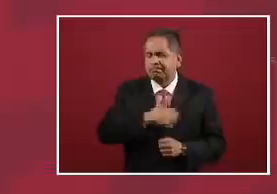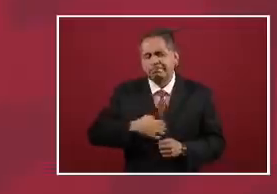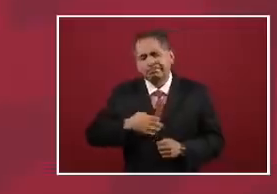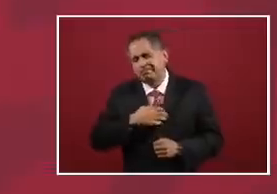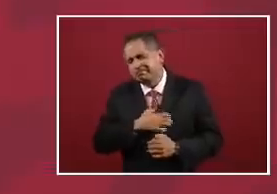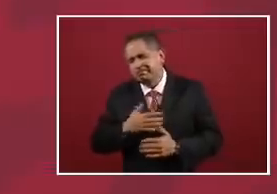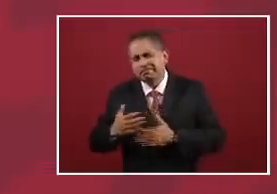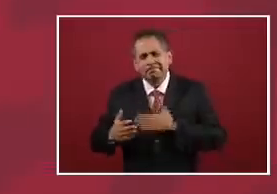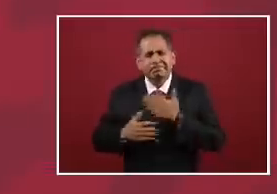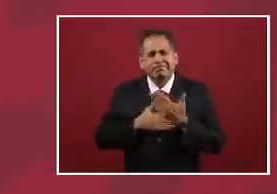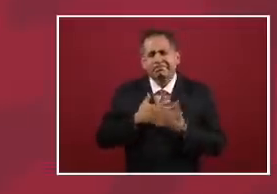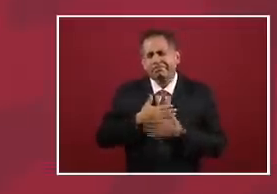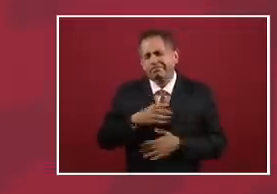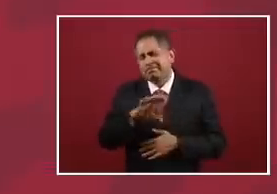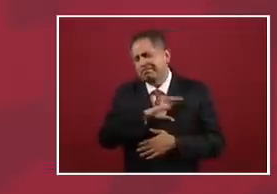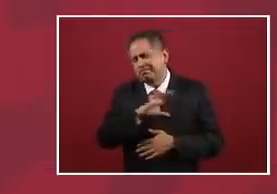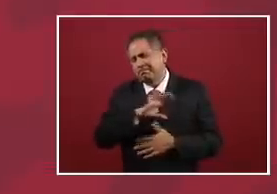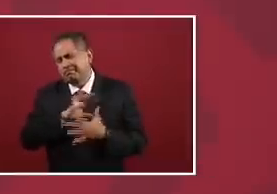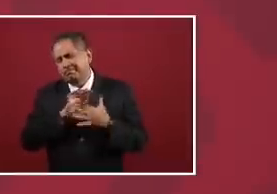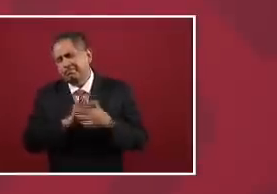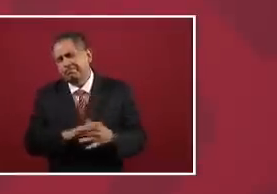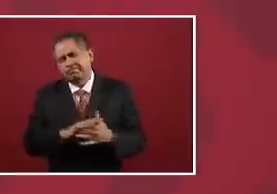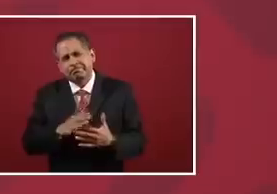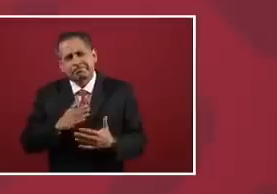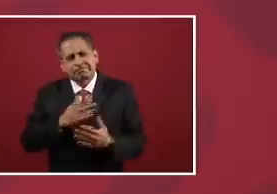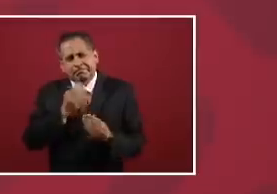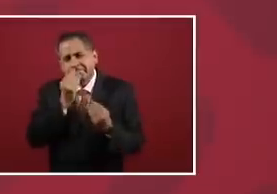los que lo quisieron, los que